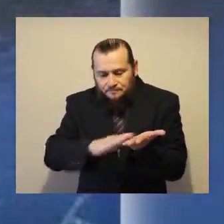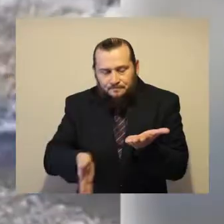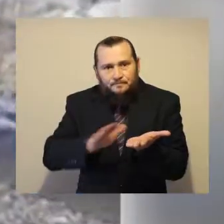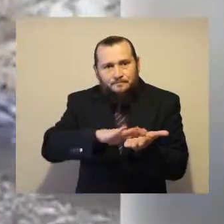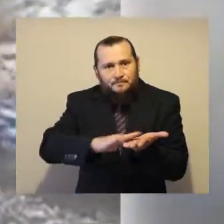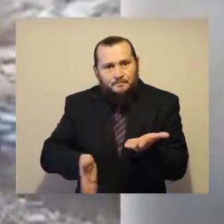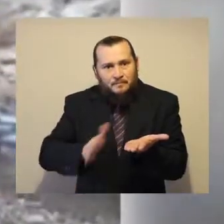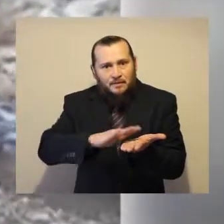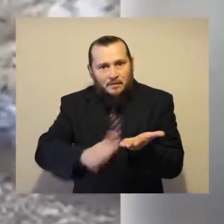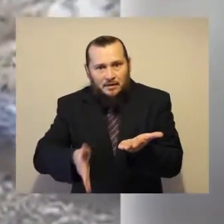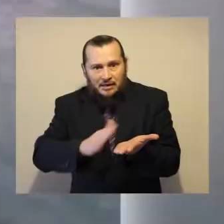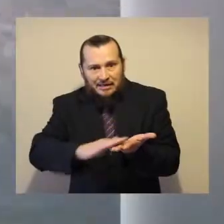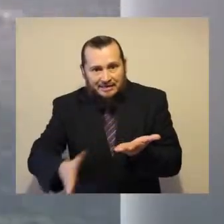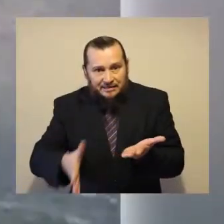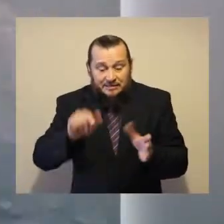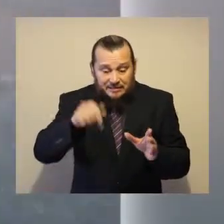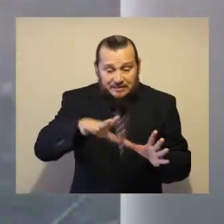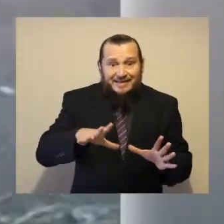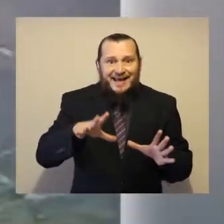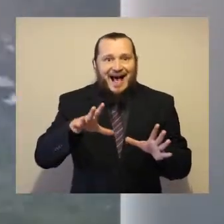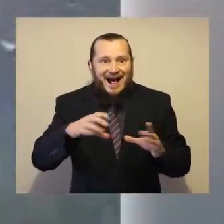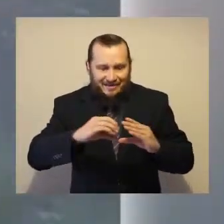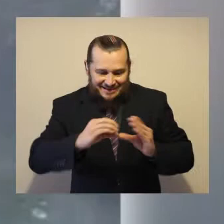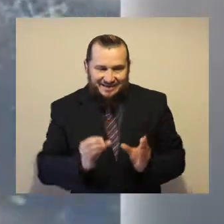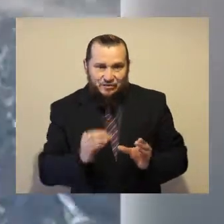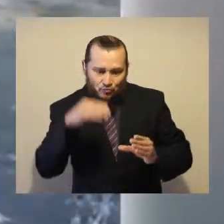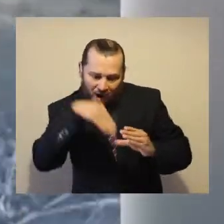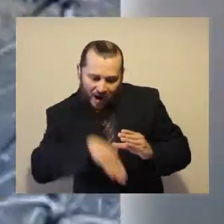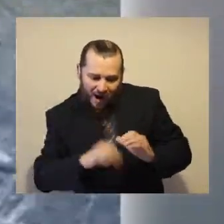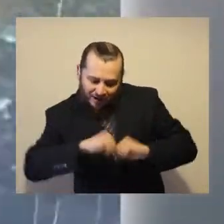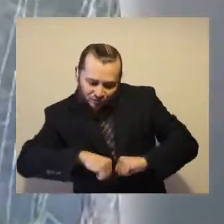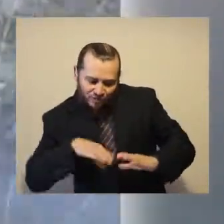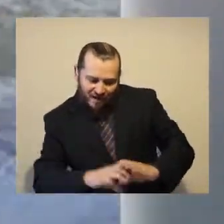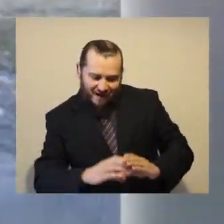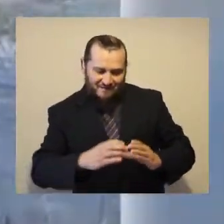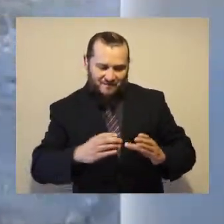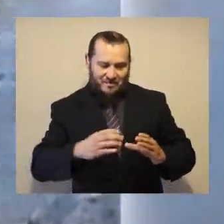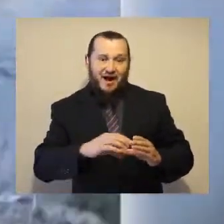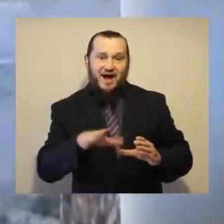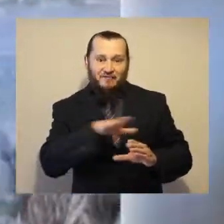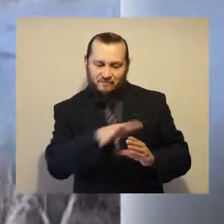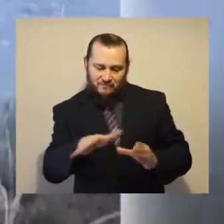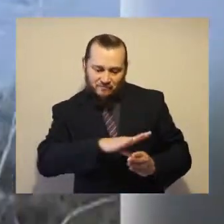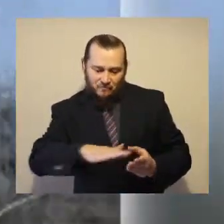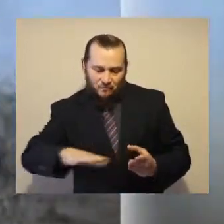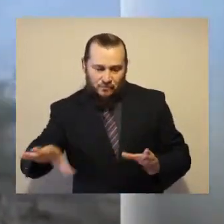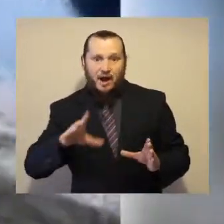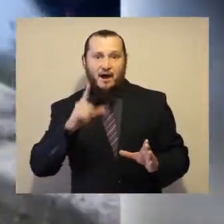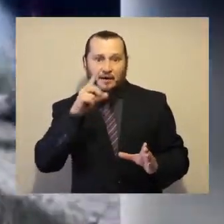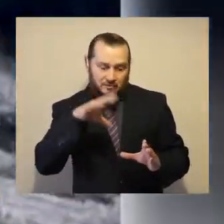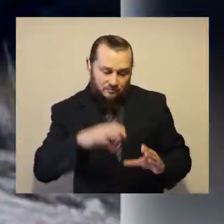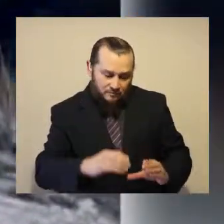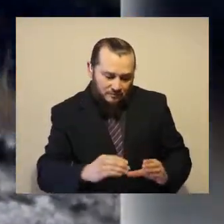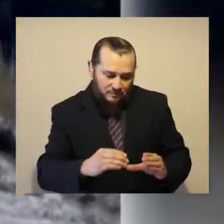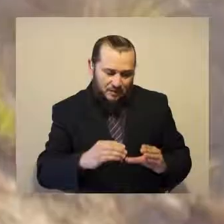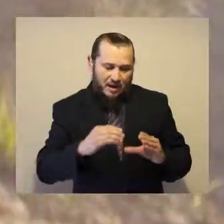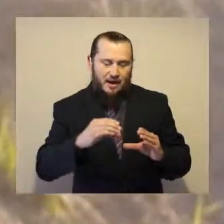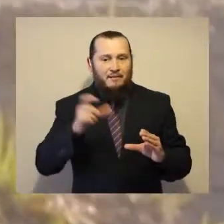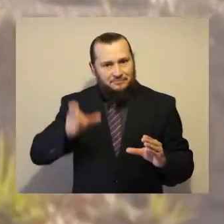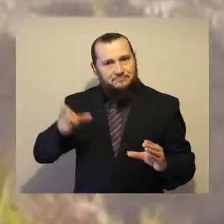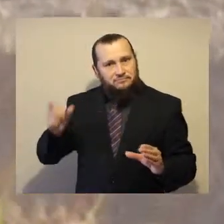un importante proceso erosivo que permite que los fósiles queden expuestos y puedan así ser recuperados por